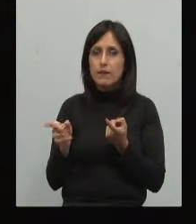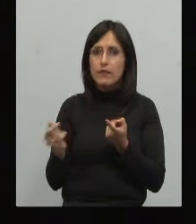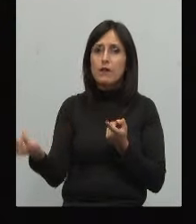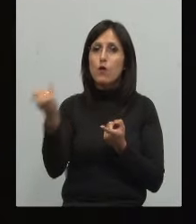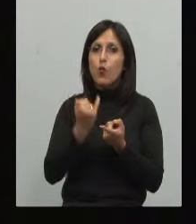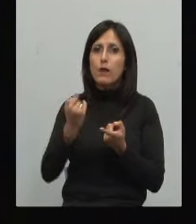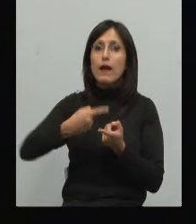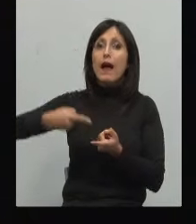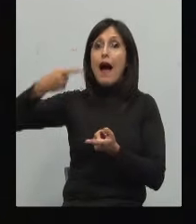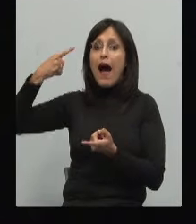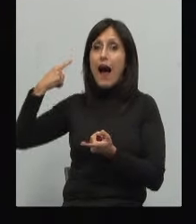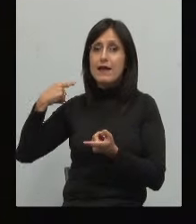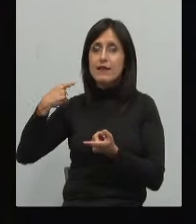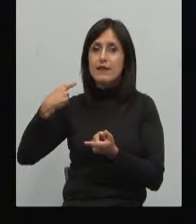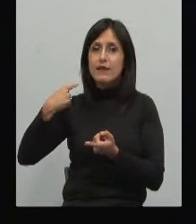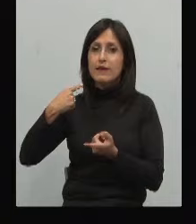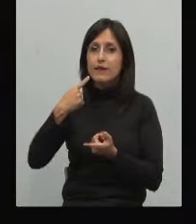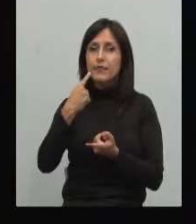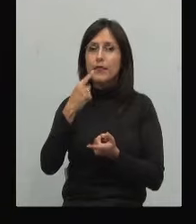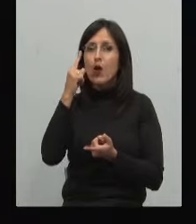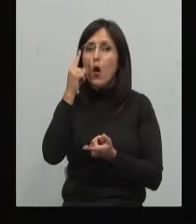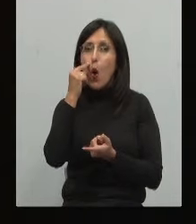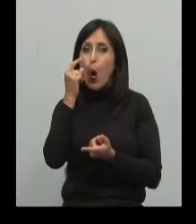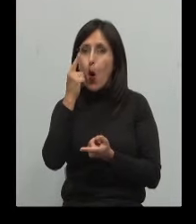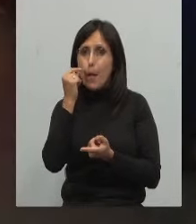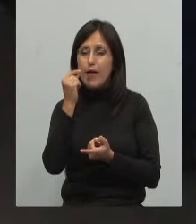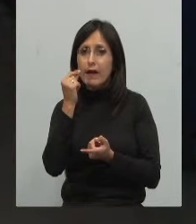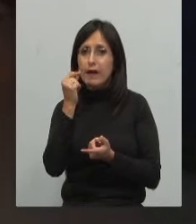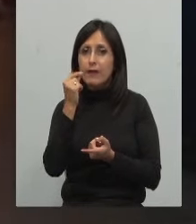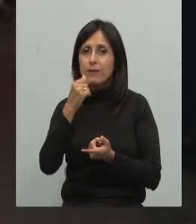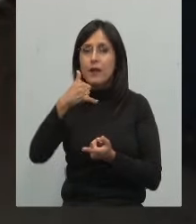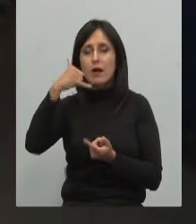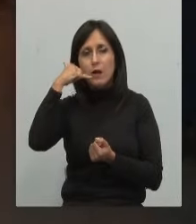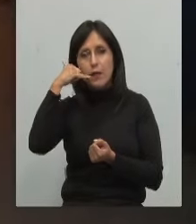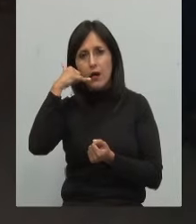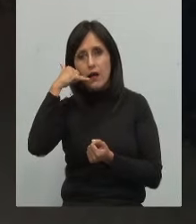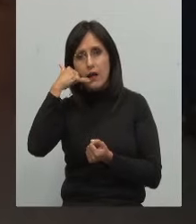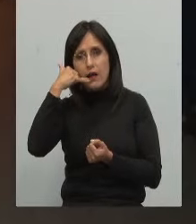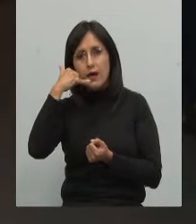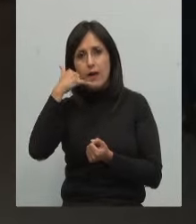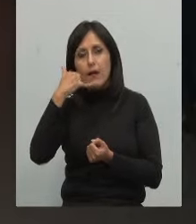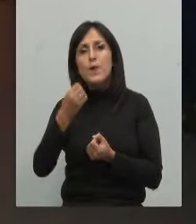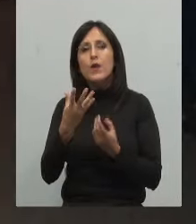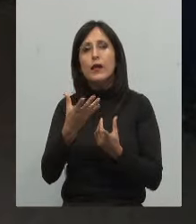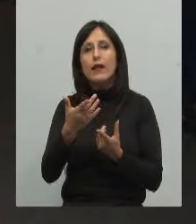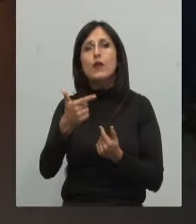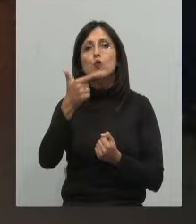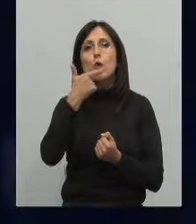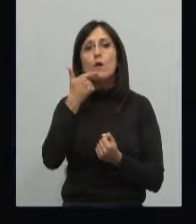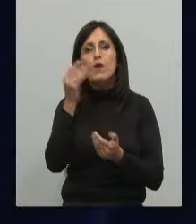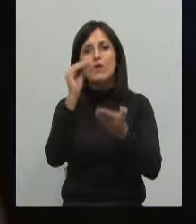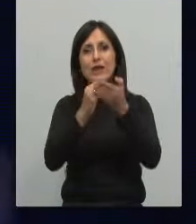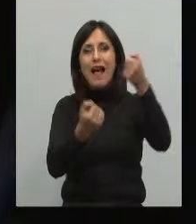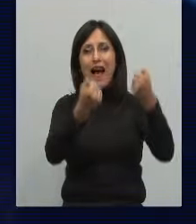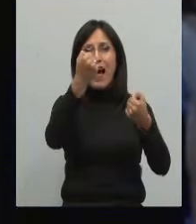anterior, un señor se había comunicado con él porque él tenía en el auto el cartelito de venta y el celular.